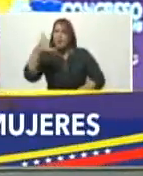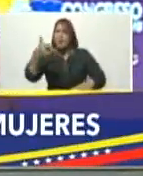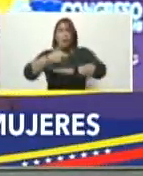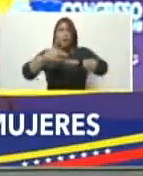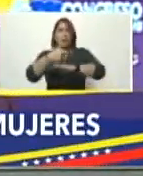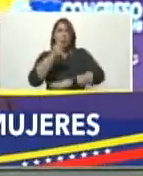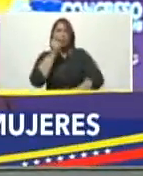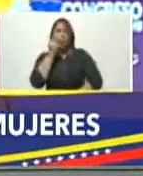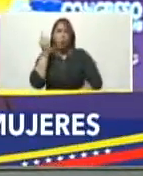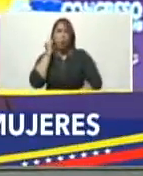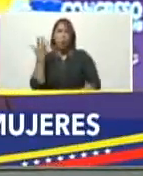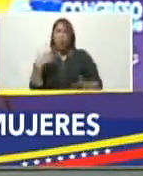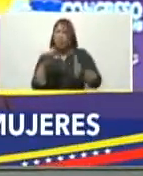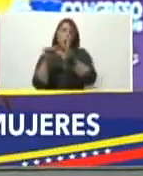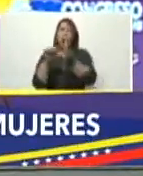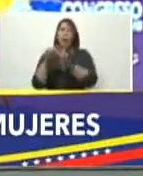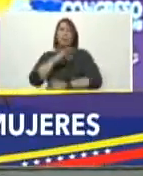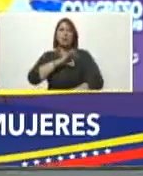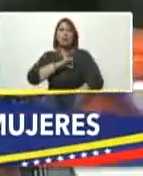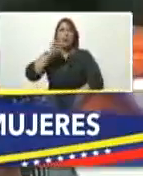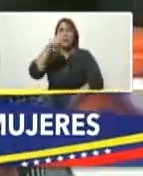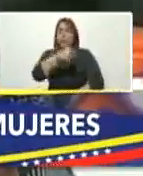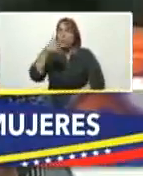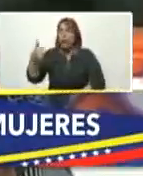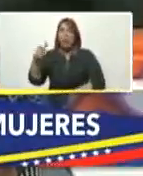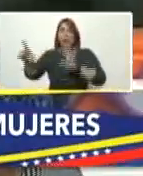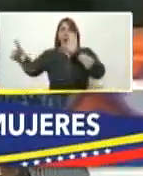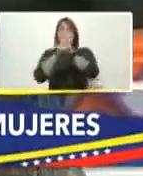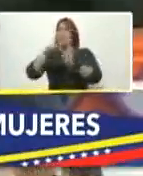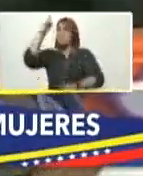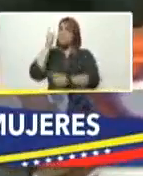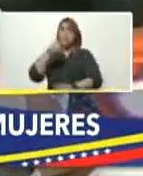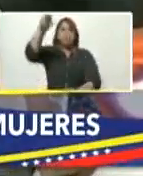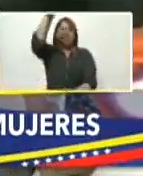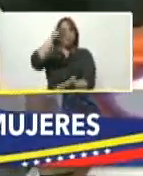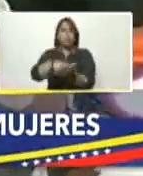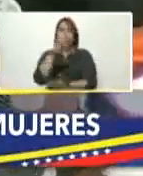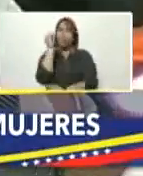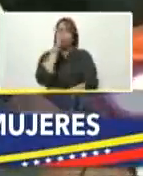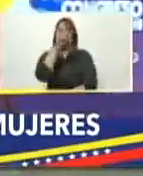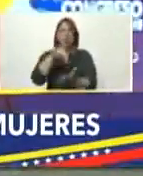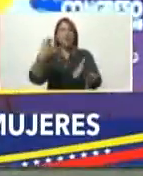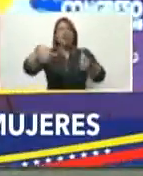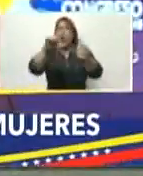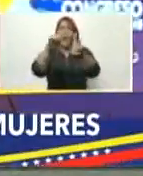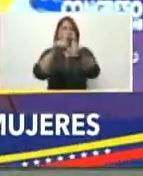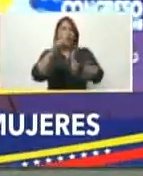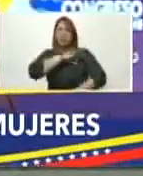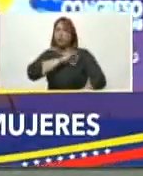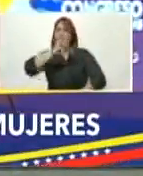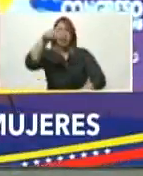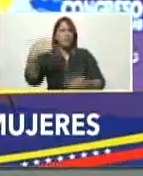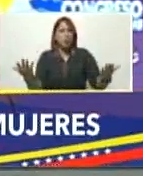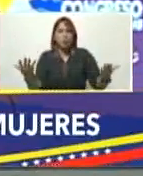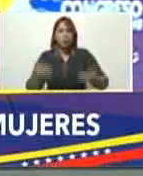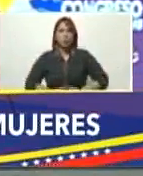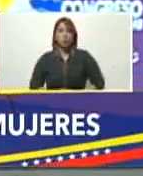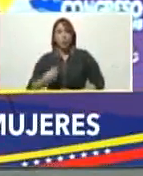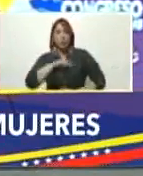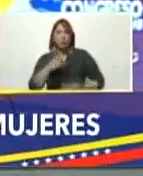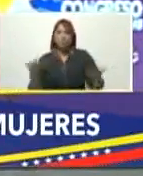gobernación? ¿Dónde está el socialismo en cada ley que aprueba la Asamblea Nacional? ¿Dónde está el socialismo